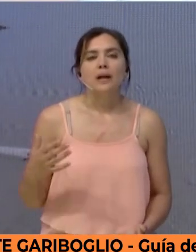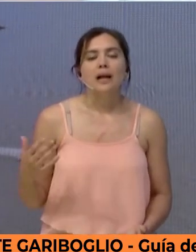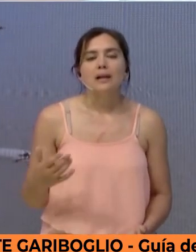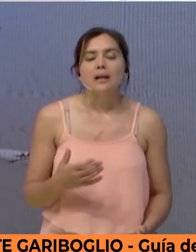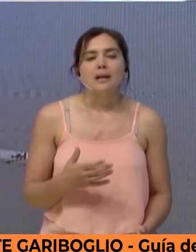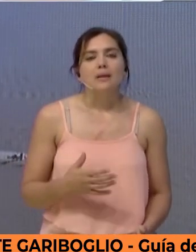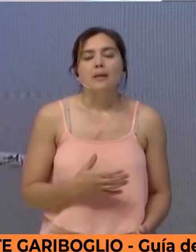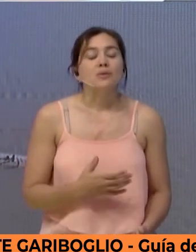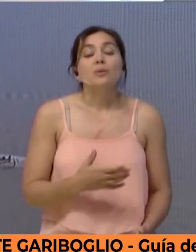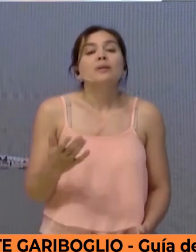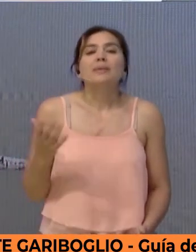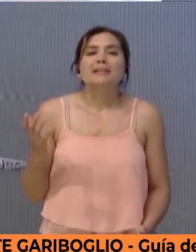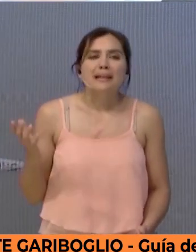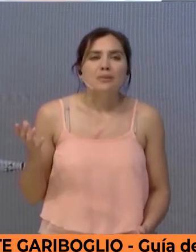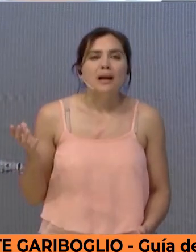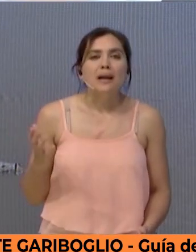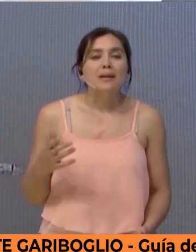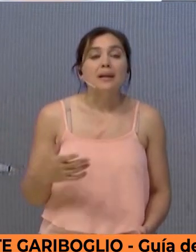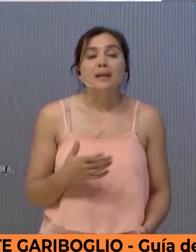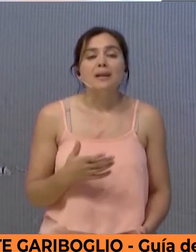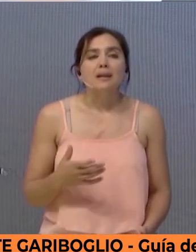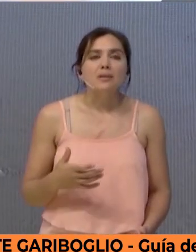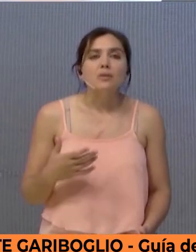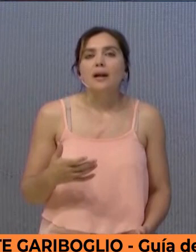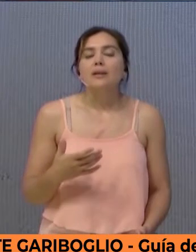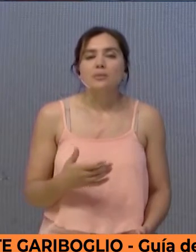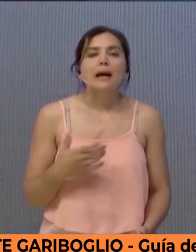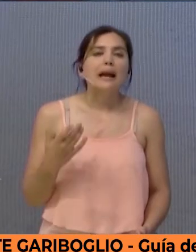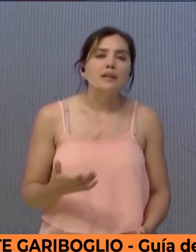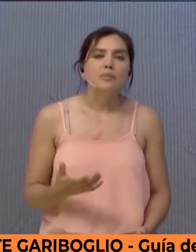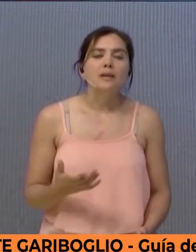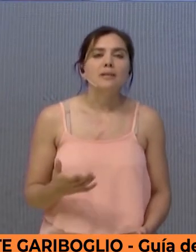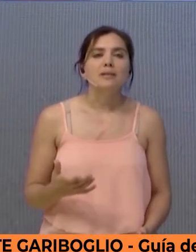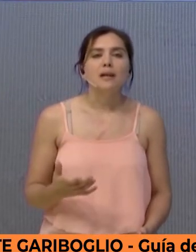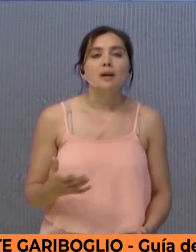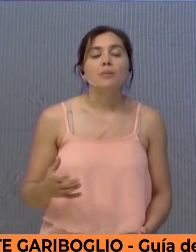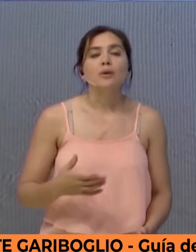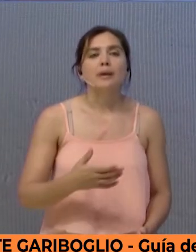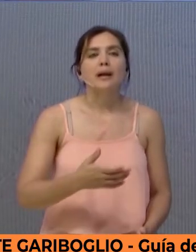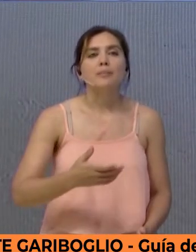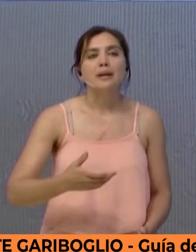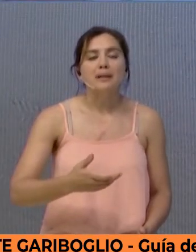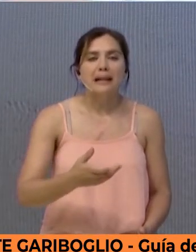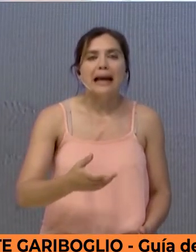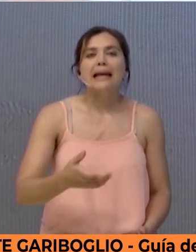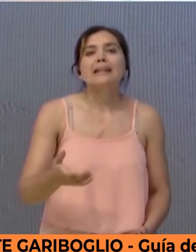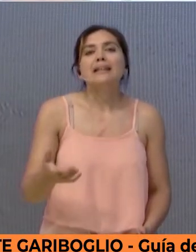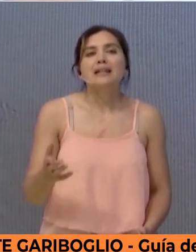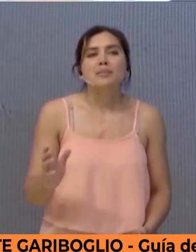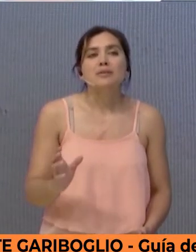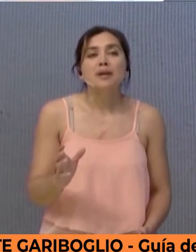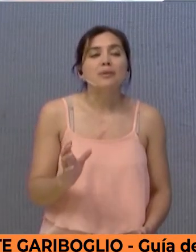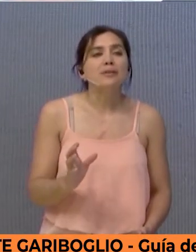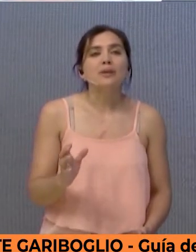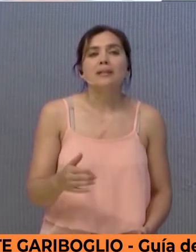ambiente natural, absolutamente natural. La verdad que es una gran experiencia, además, bueno, para ver las